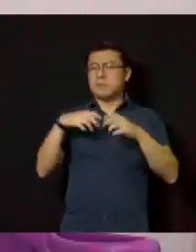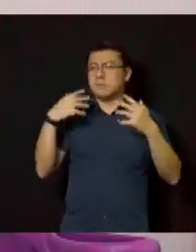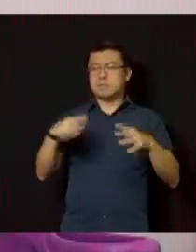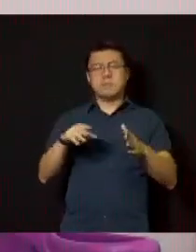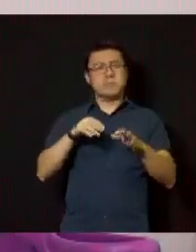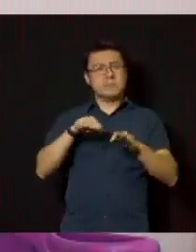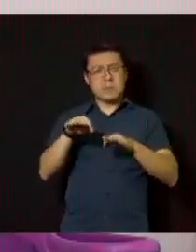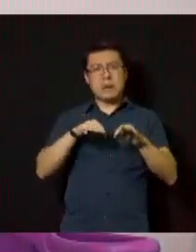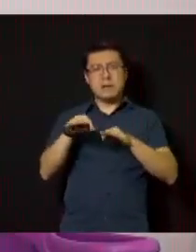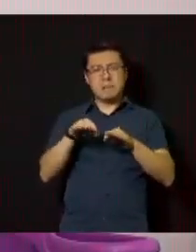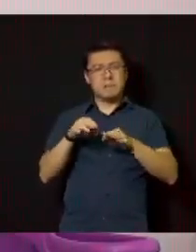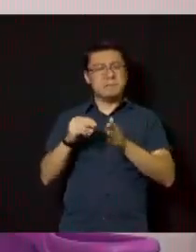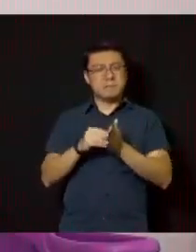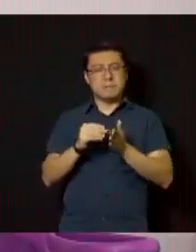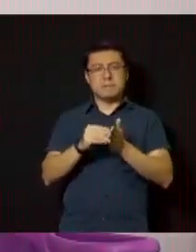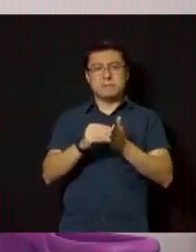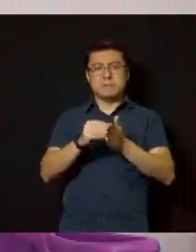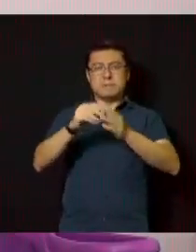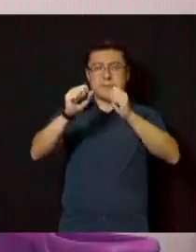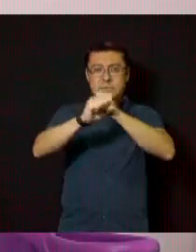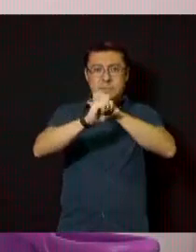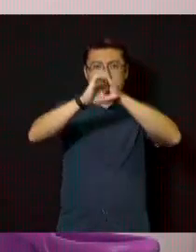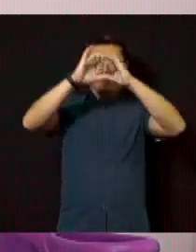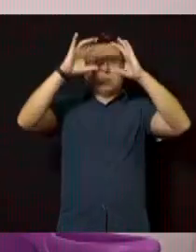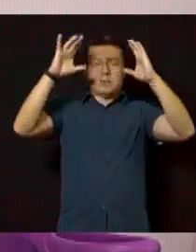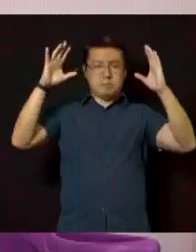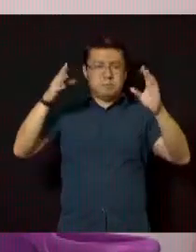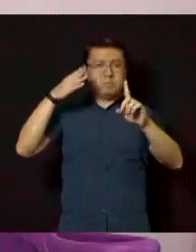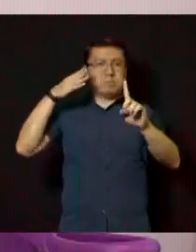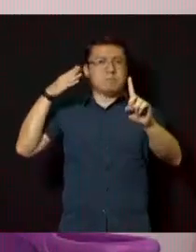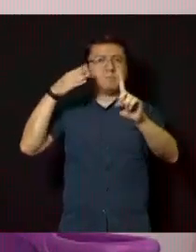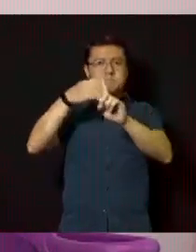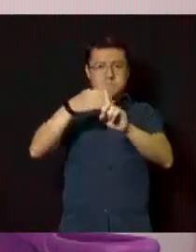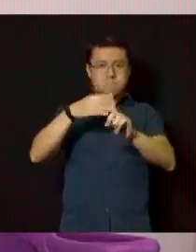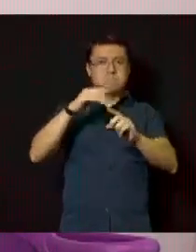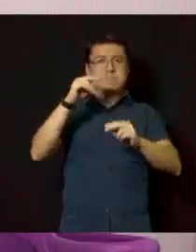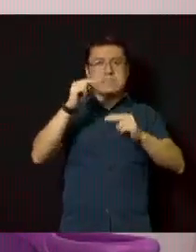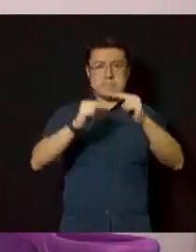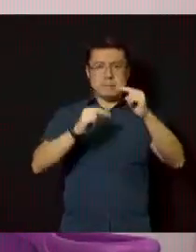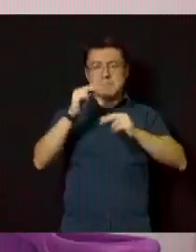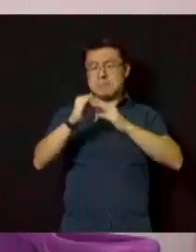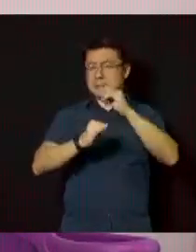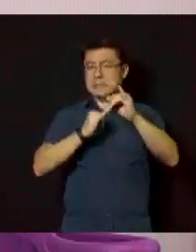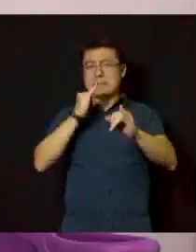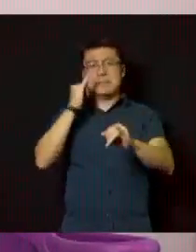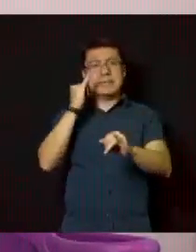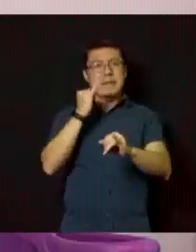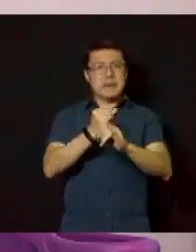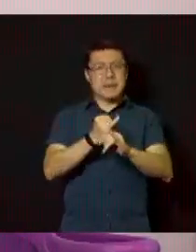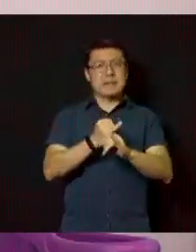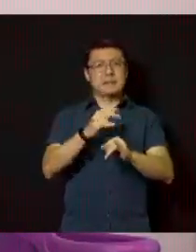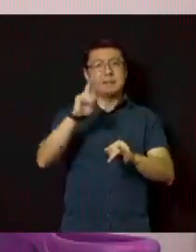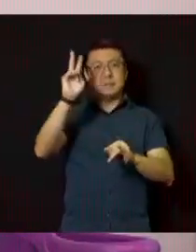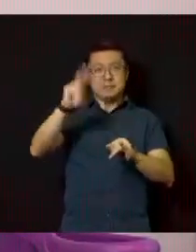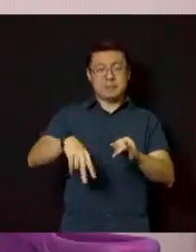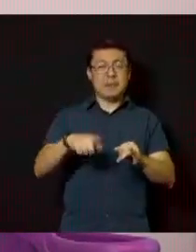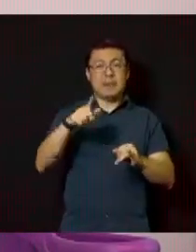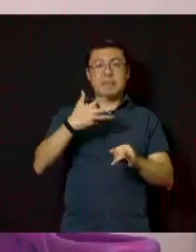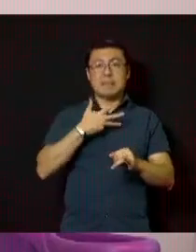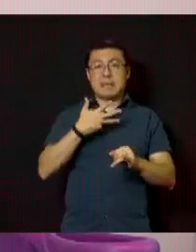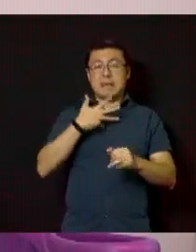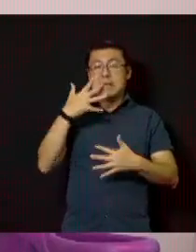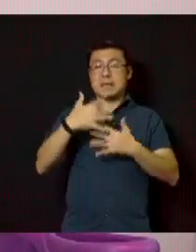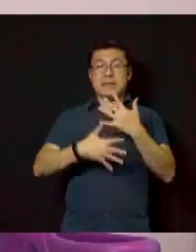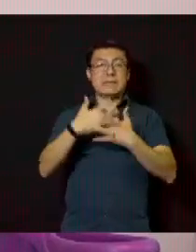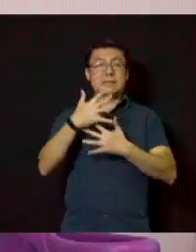una visión muy amplia, con toda la intención de llevarnos a niveles más altos internacionales. Imagínate, tenemos 4 años, pero ya tenemos presencia en